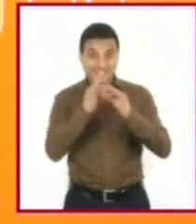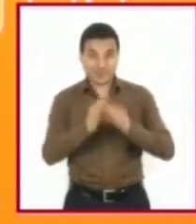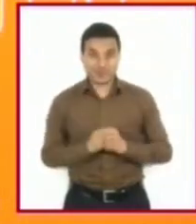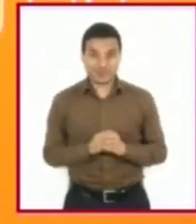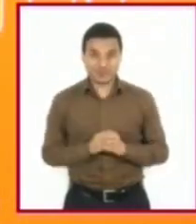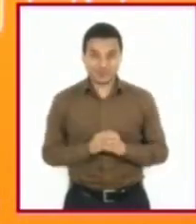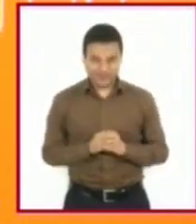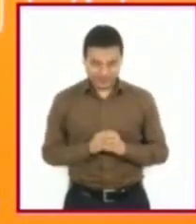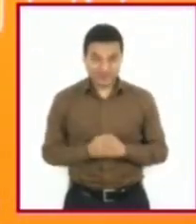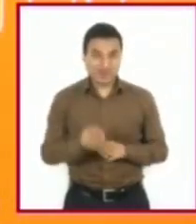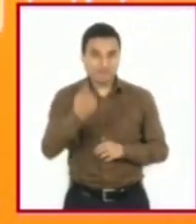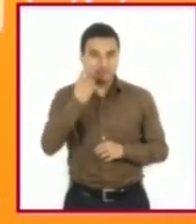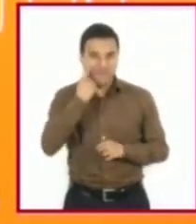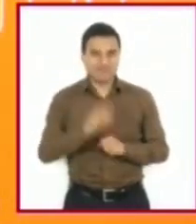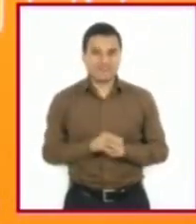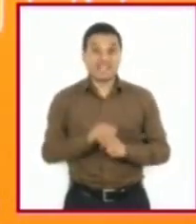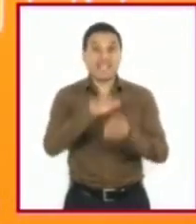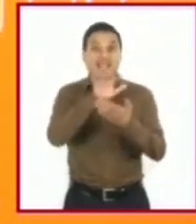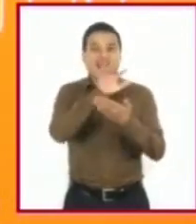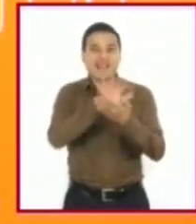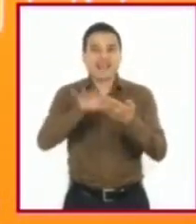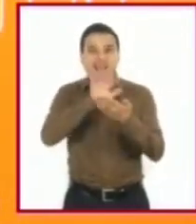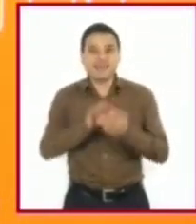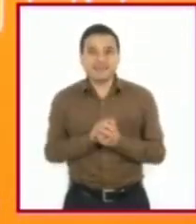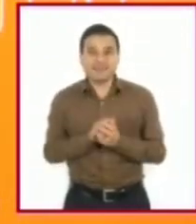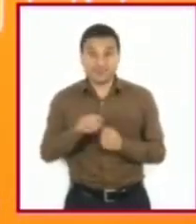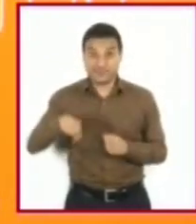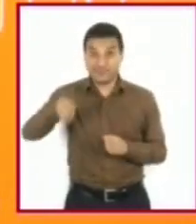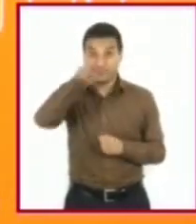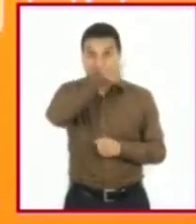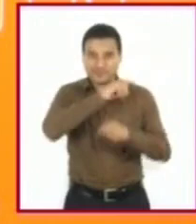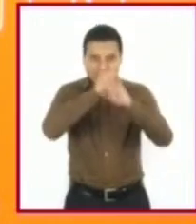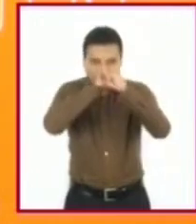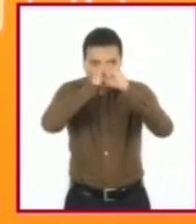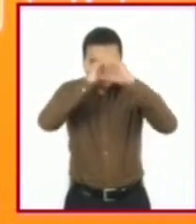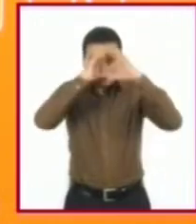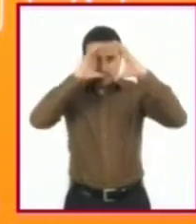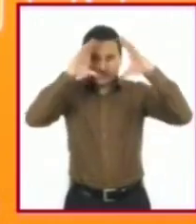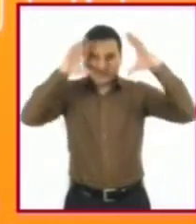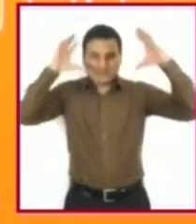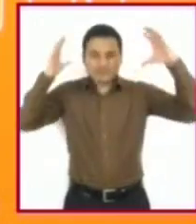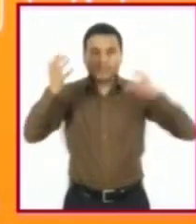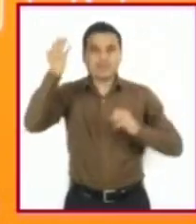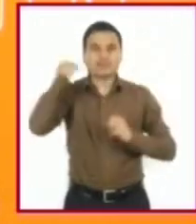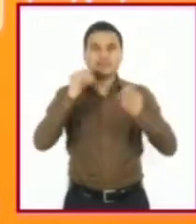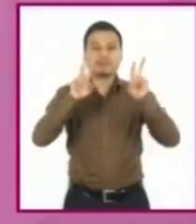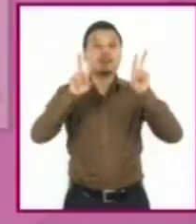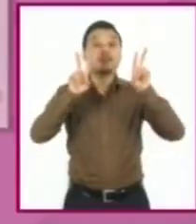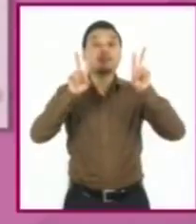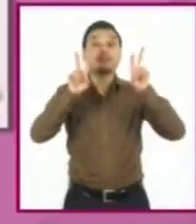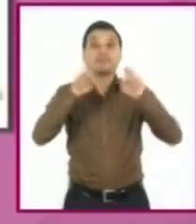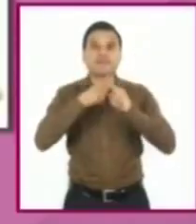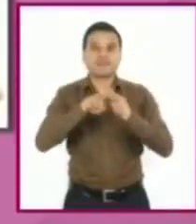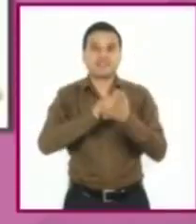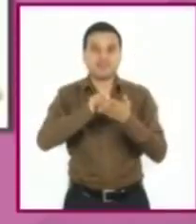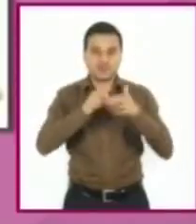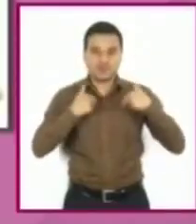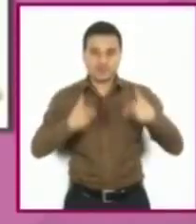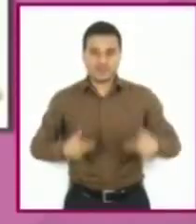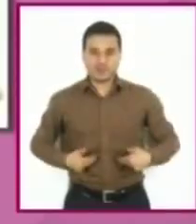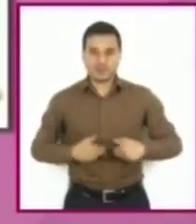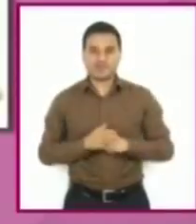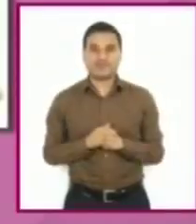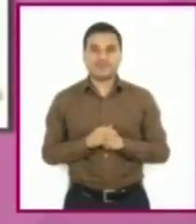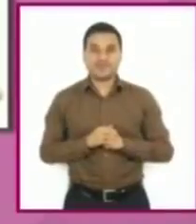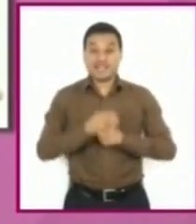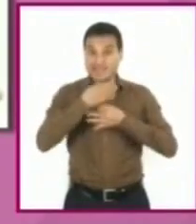escuchar la siguiente lectura que nos transportará a los orígenes de nuestros derechos humanos. Declaración de los Derechos